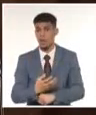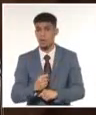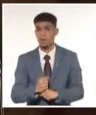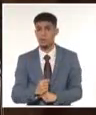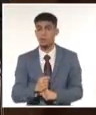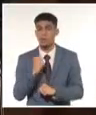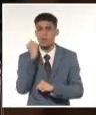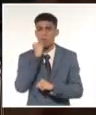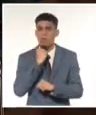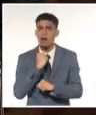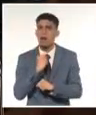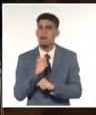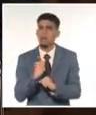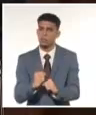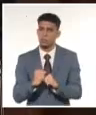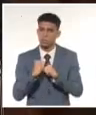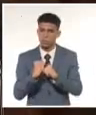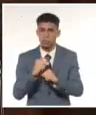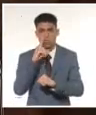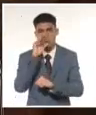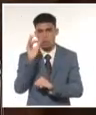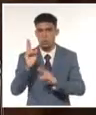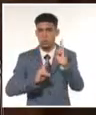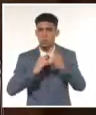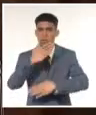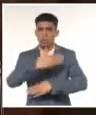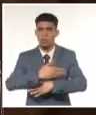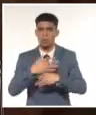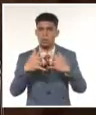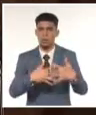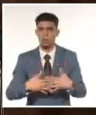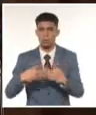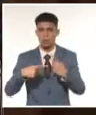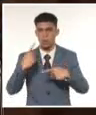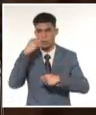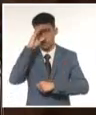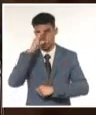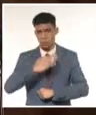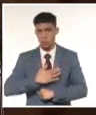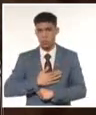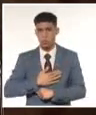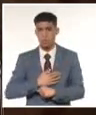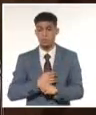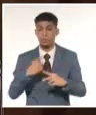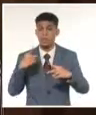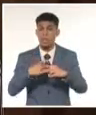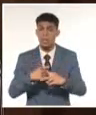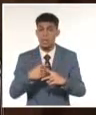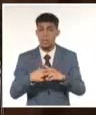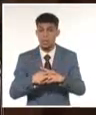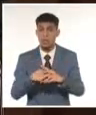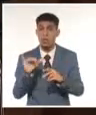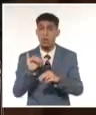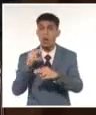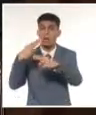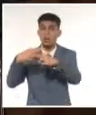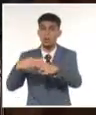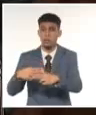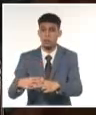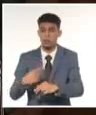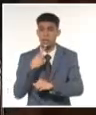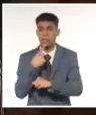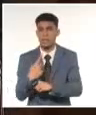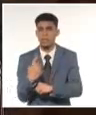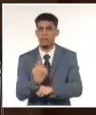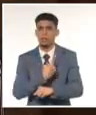firme y contundente condena al criminal bloqueo del gobierno de los Estados Unidos y a la permanencia de Cuba en la ilegítima lista